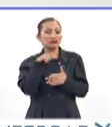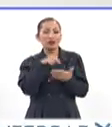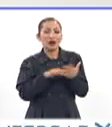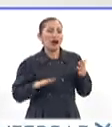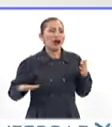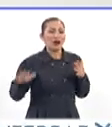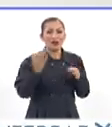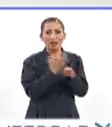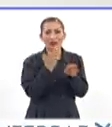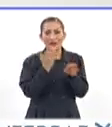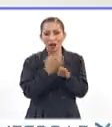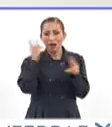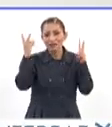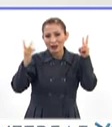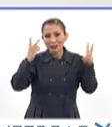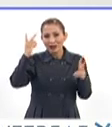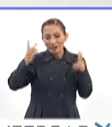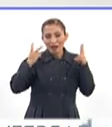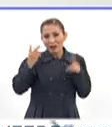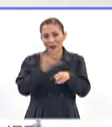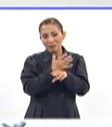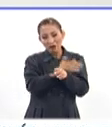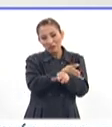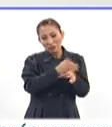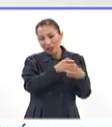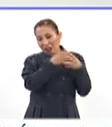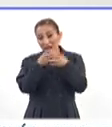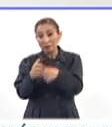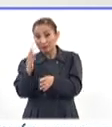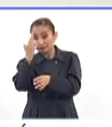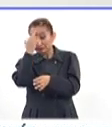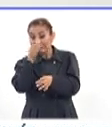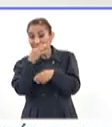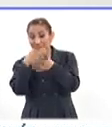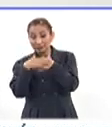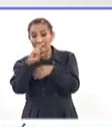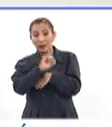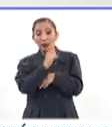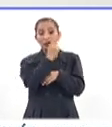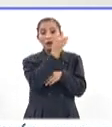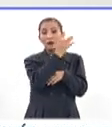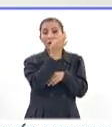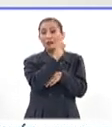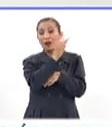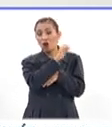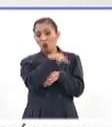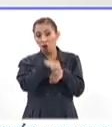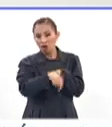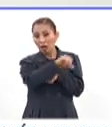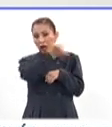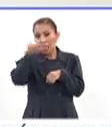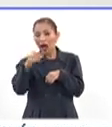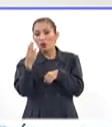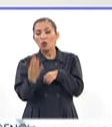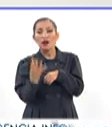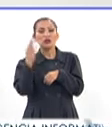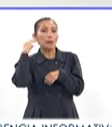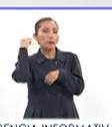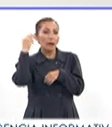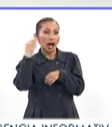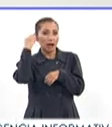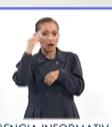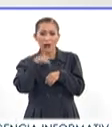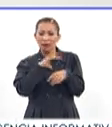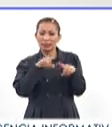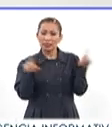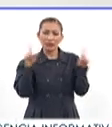gran momento para visitarlo en compañía de la familia. Recordarles que es del 21 de febrero, o sea, a partir de hoy hasta el 4 de marzo. Van a